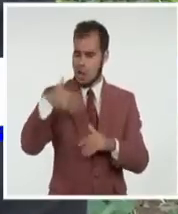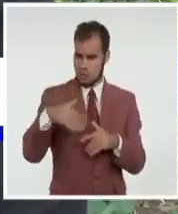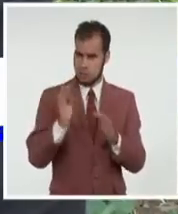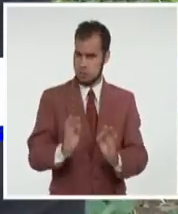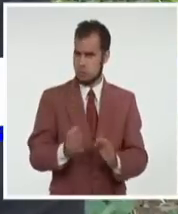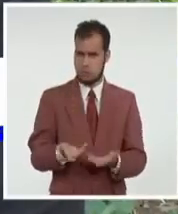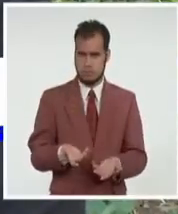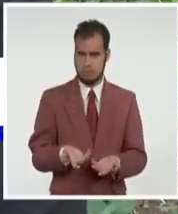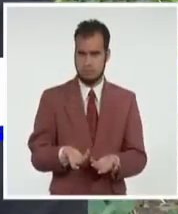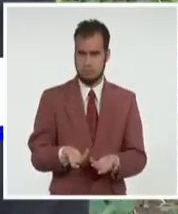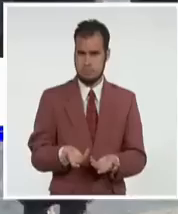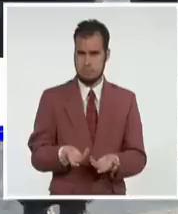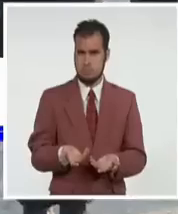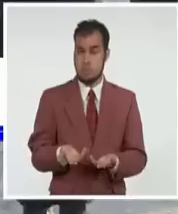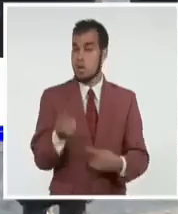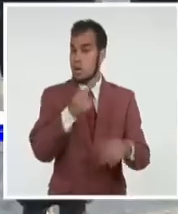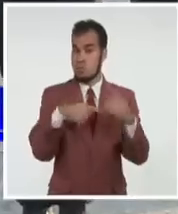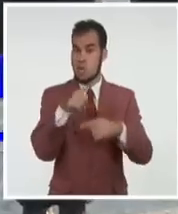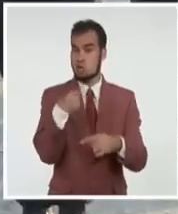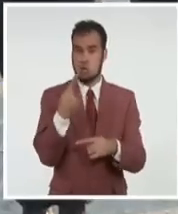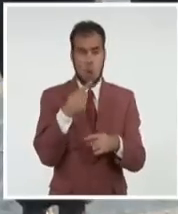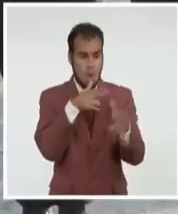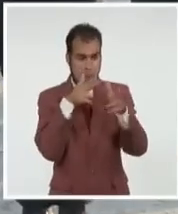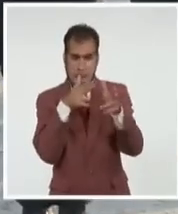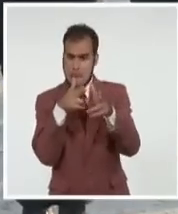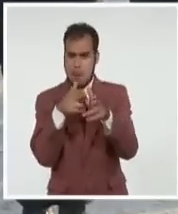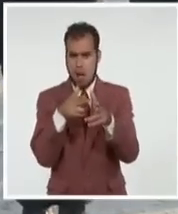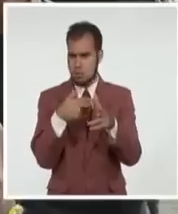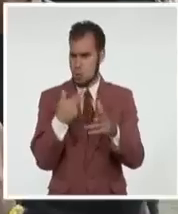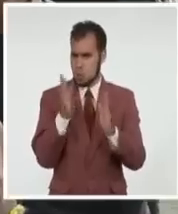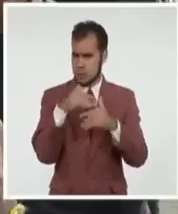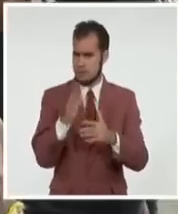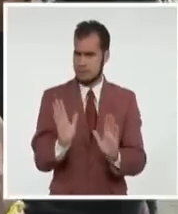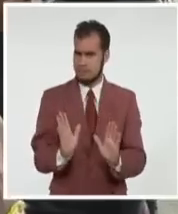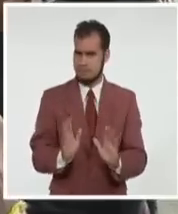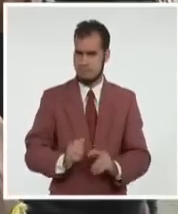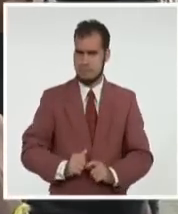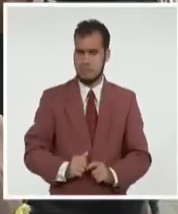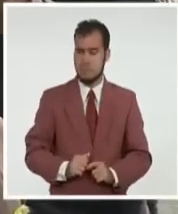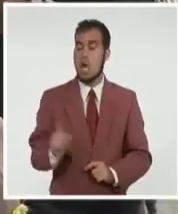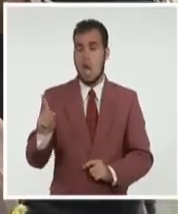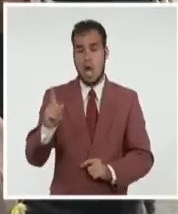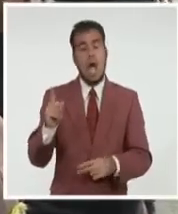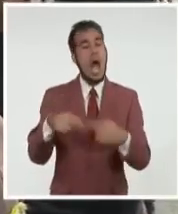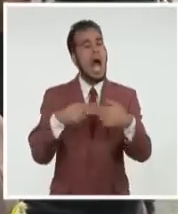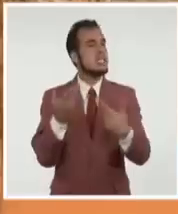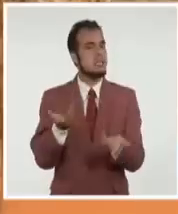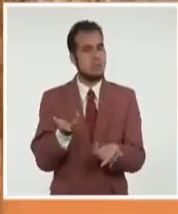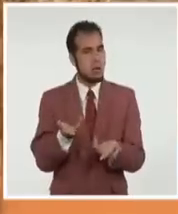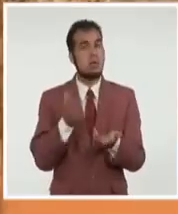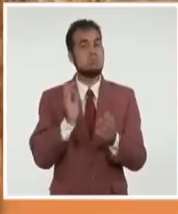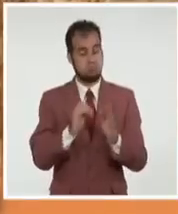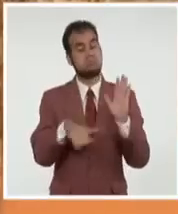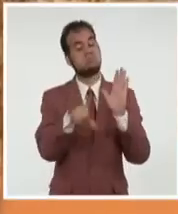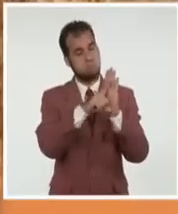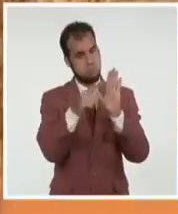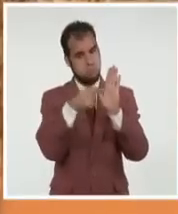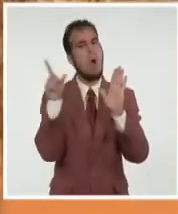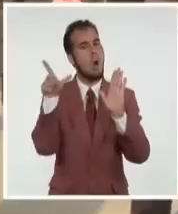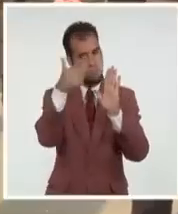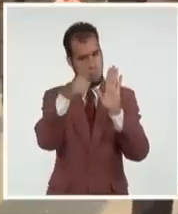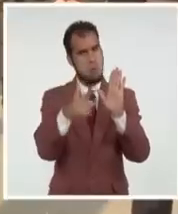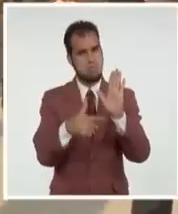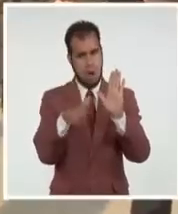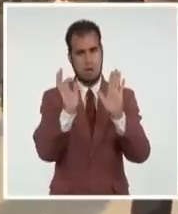sobre todo no usamos armamento. Estos jóvenes actúan con estricto apego a la Constitución de la República y absoluto respeto